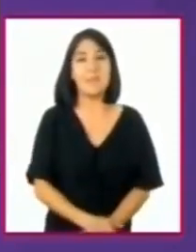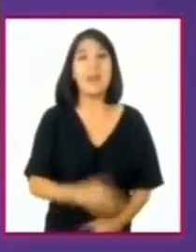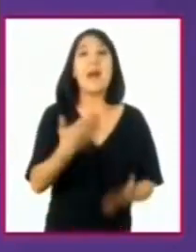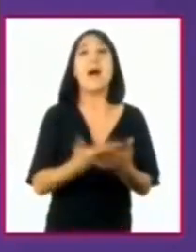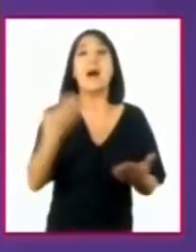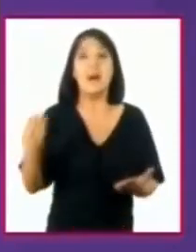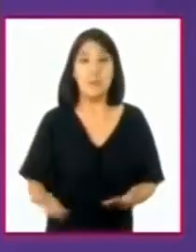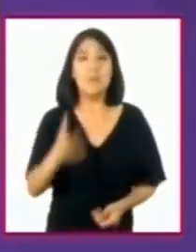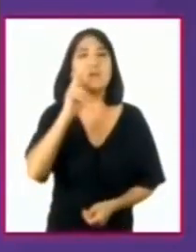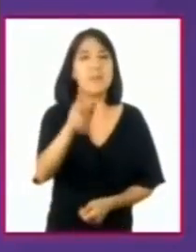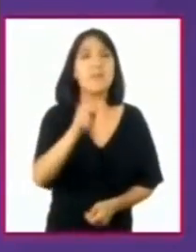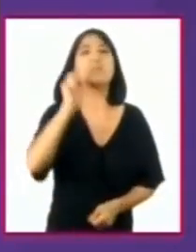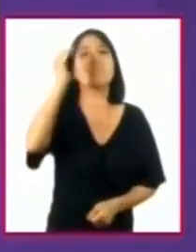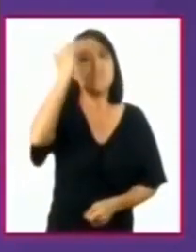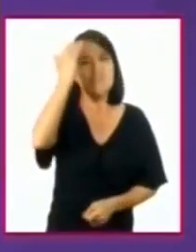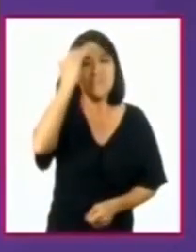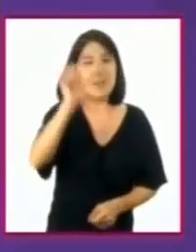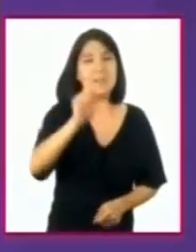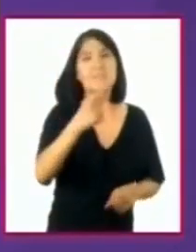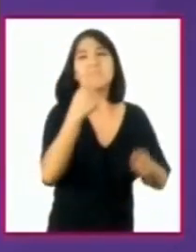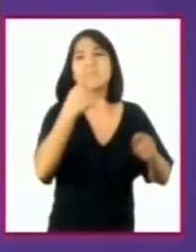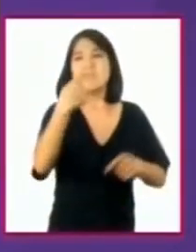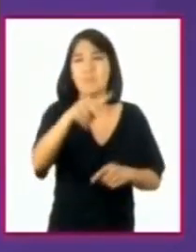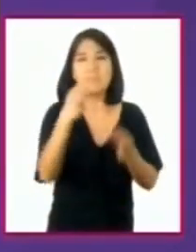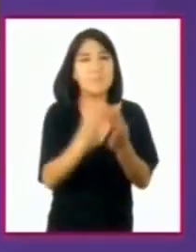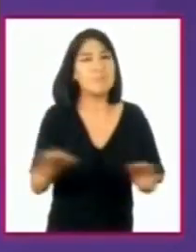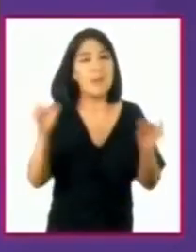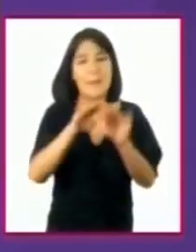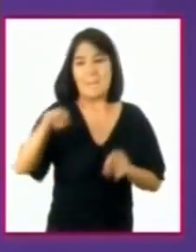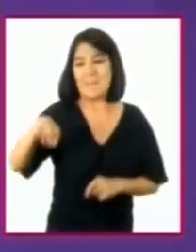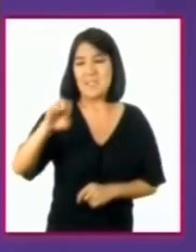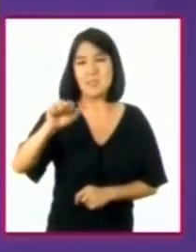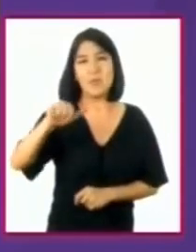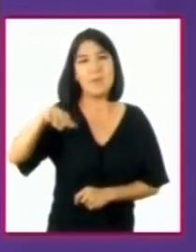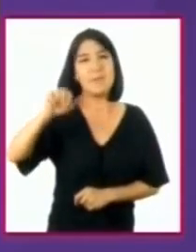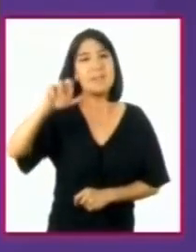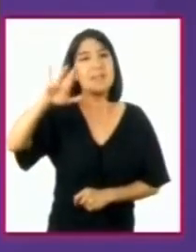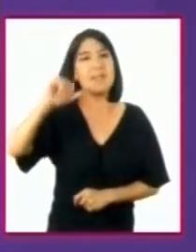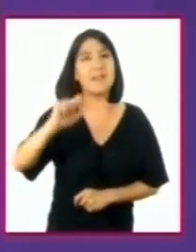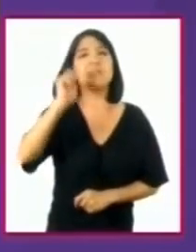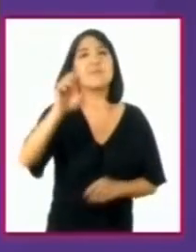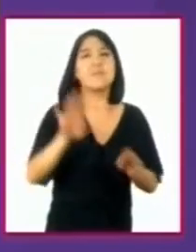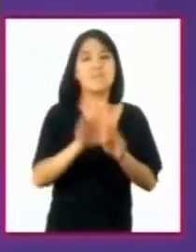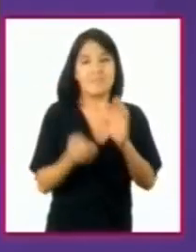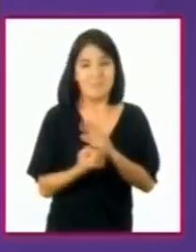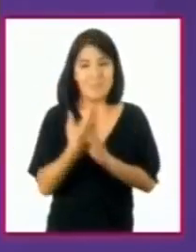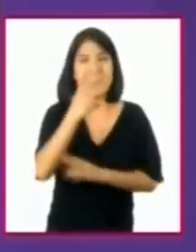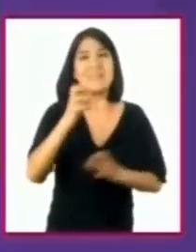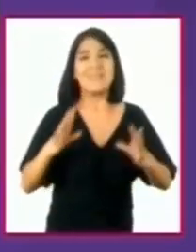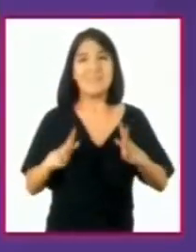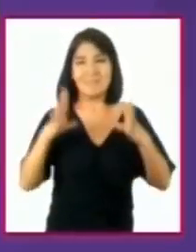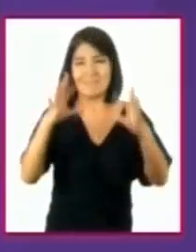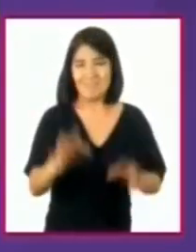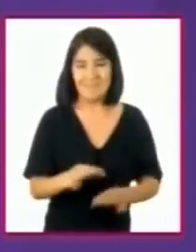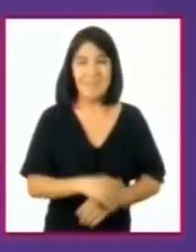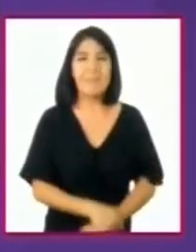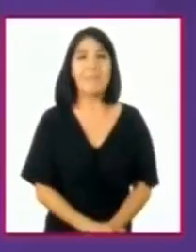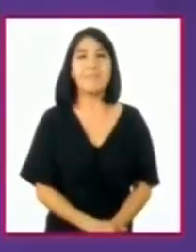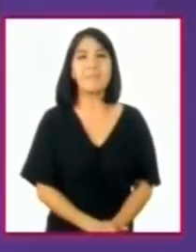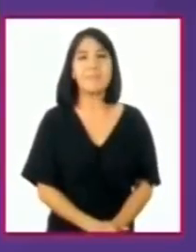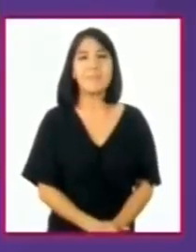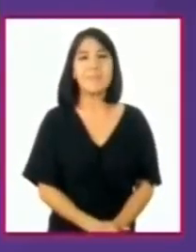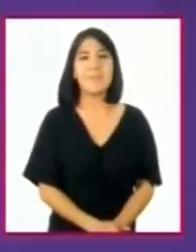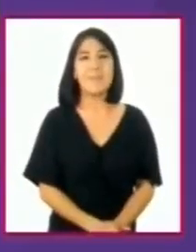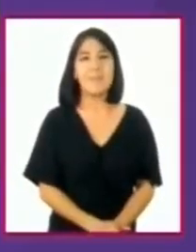continuación, conoceremos algunas de las principales ciudades mesoamericanas que florecieron en el Clásico temprano. En el